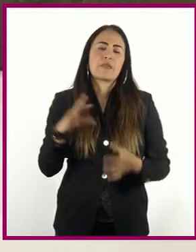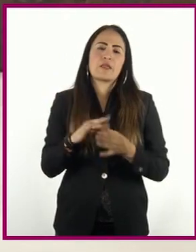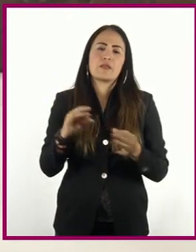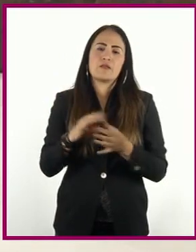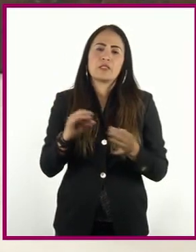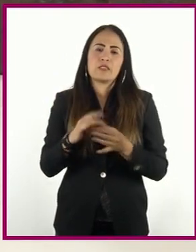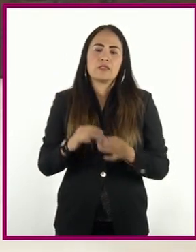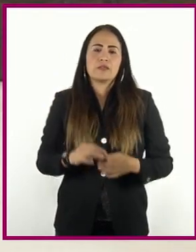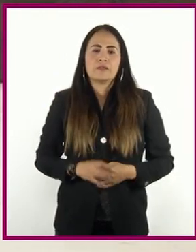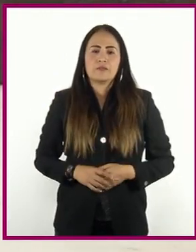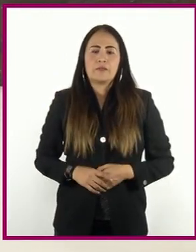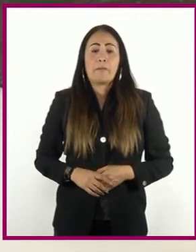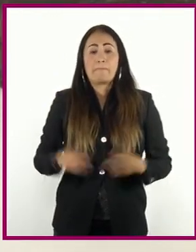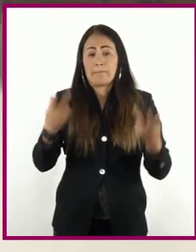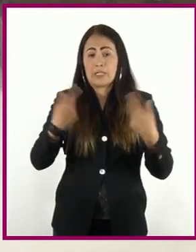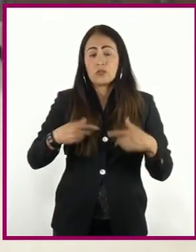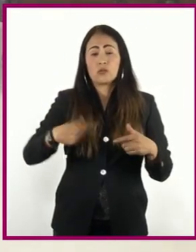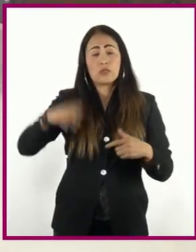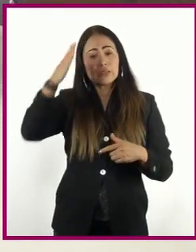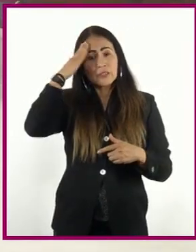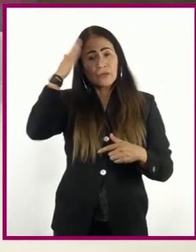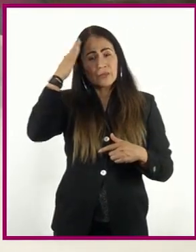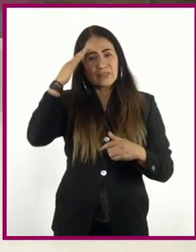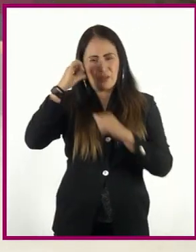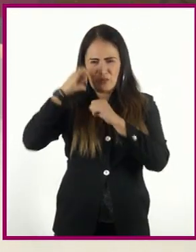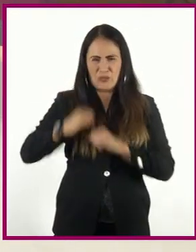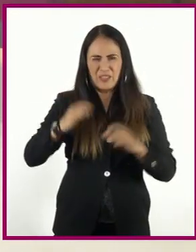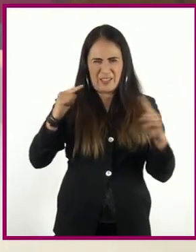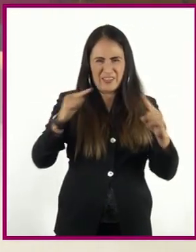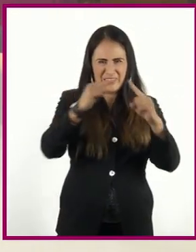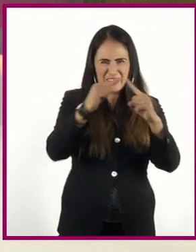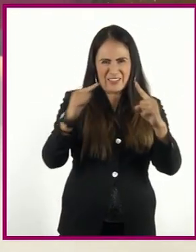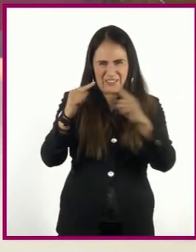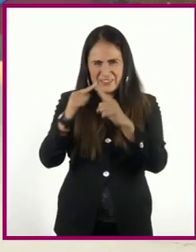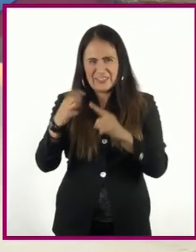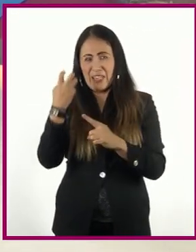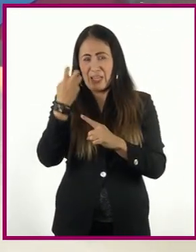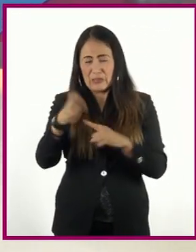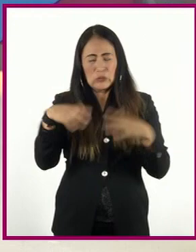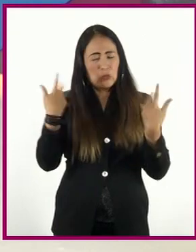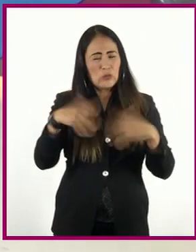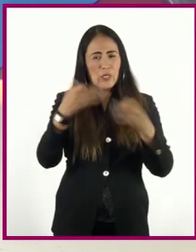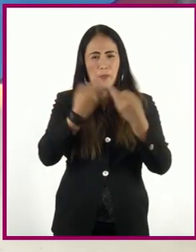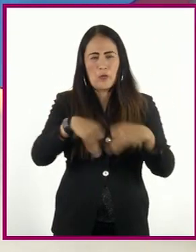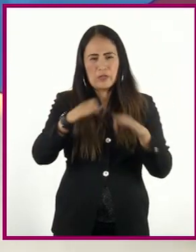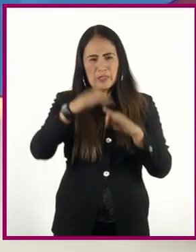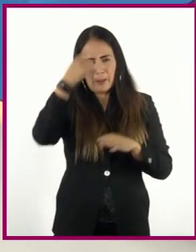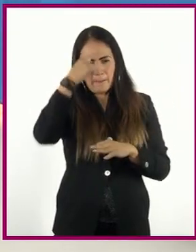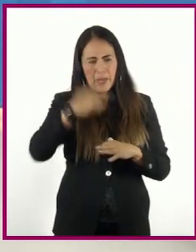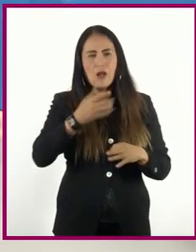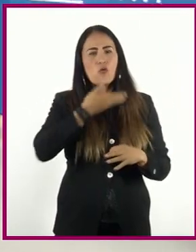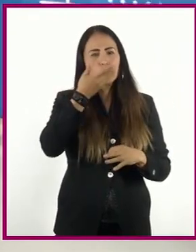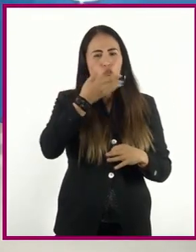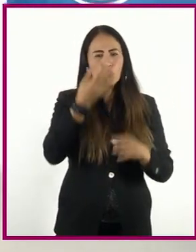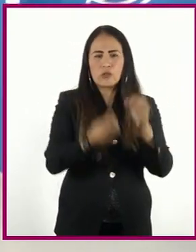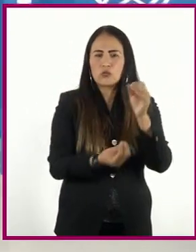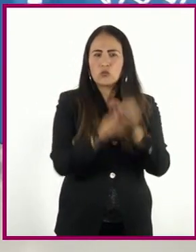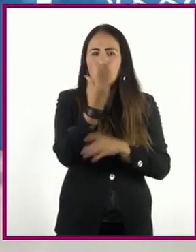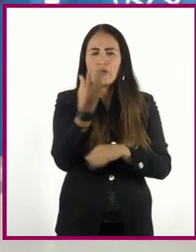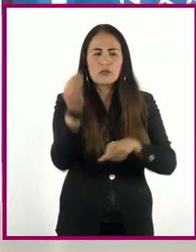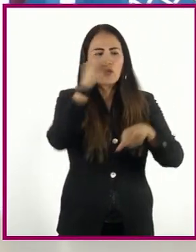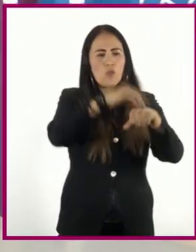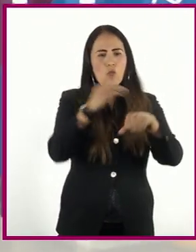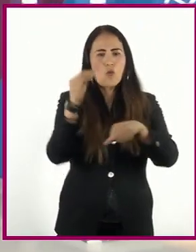la participación de los frailes fue fundamental en la edificación de nuevas tradiciones en la Nueva España, ya que muchas